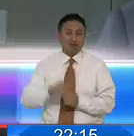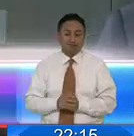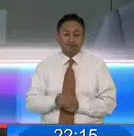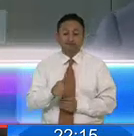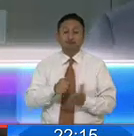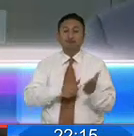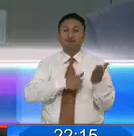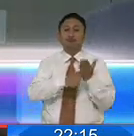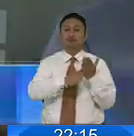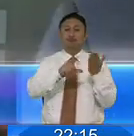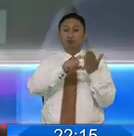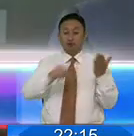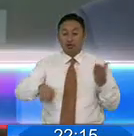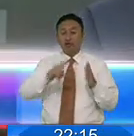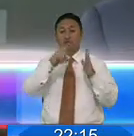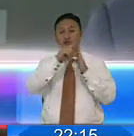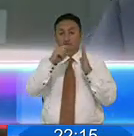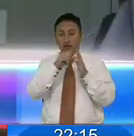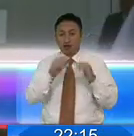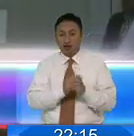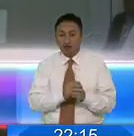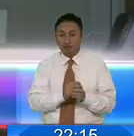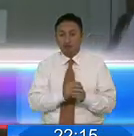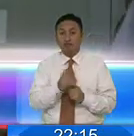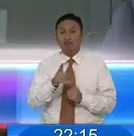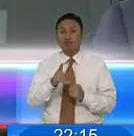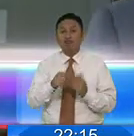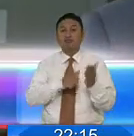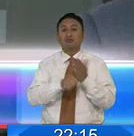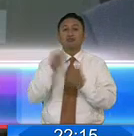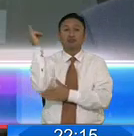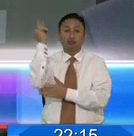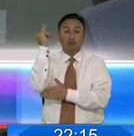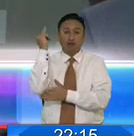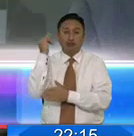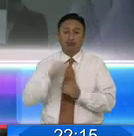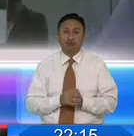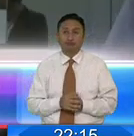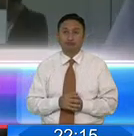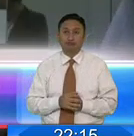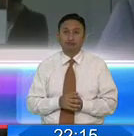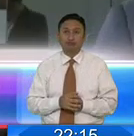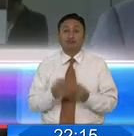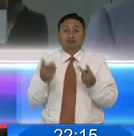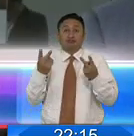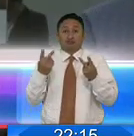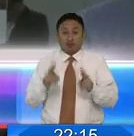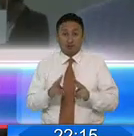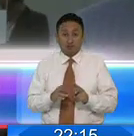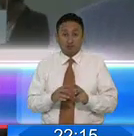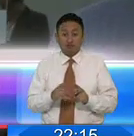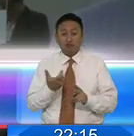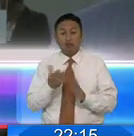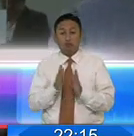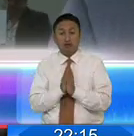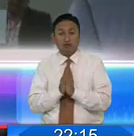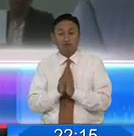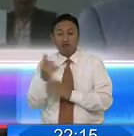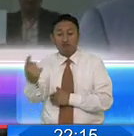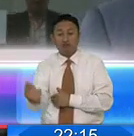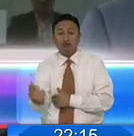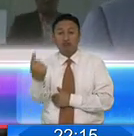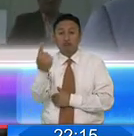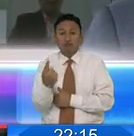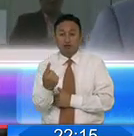finanzas estudio ventas internas del ministerio de energía y recursos naturales no renovables pero también vamos a pedir pues que comparecen que